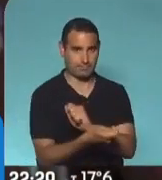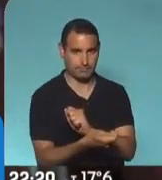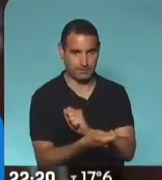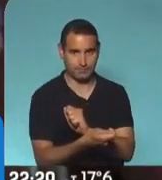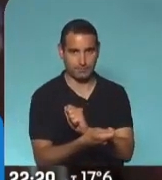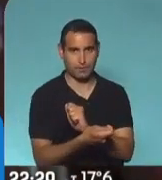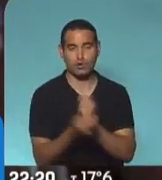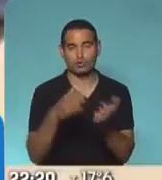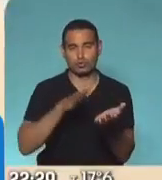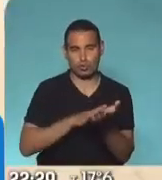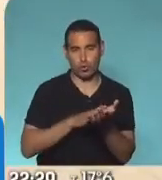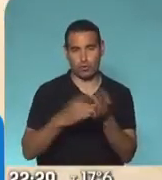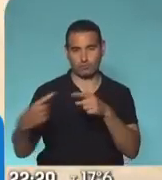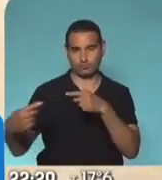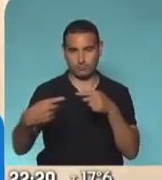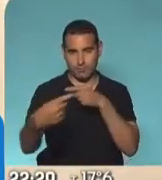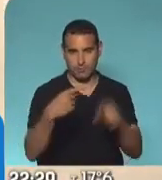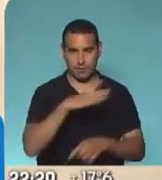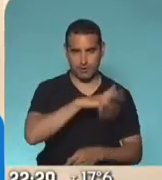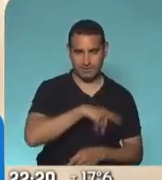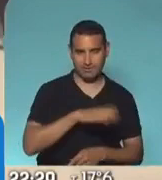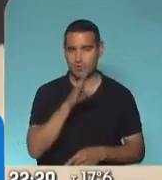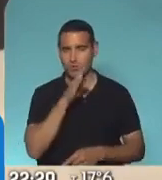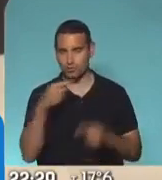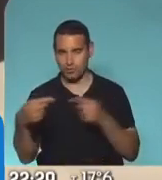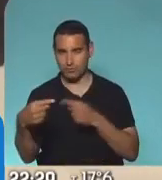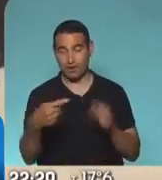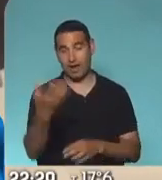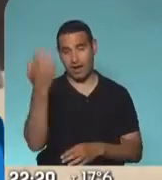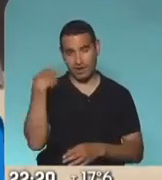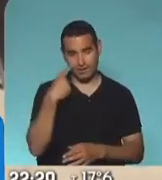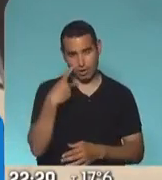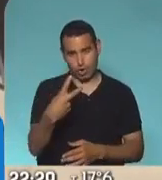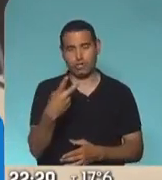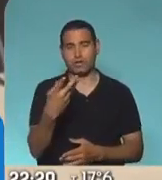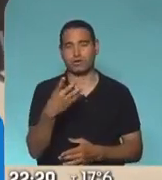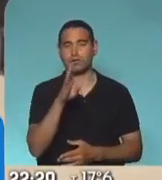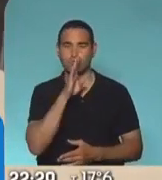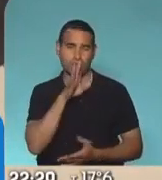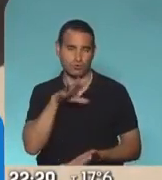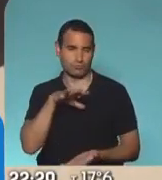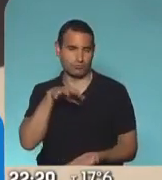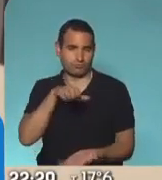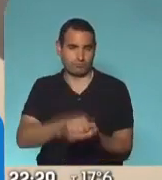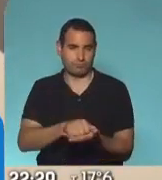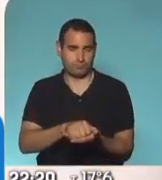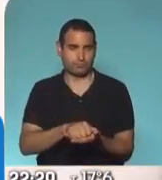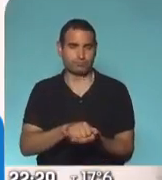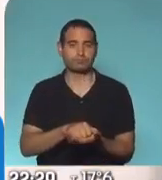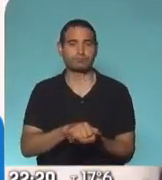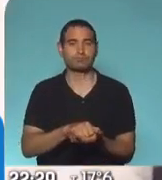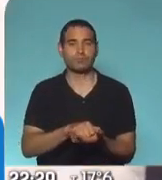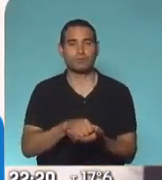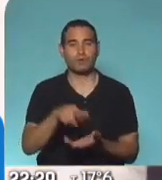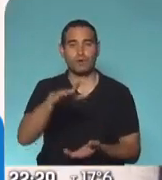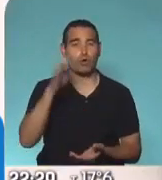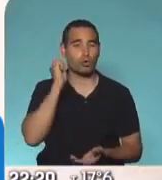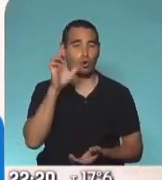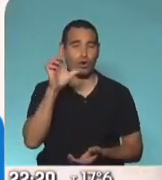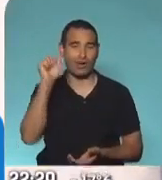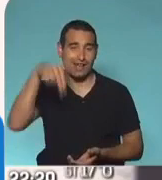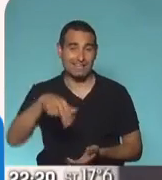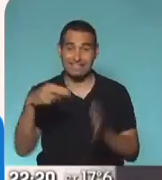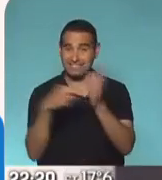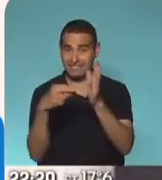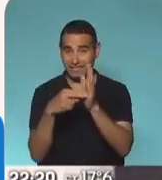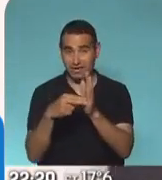conflicto palestino-israelí, tal como ya hizo al reconocer la soberanía de Israel sobre las alturas del Golán arrebatadas a Siria